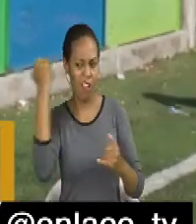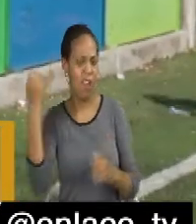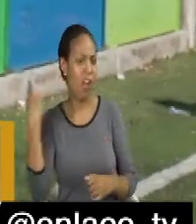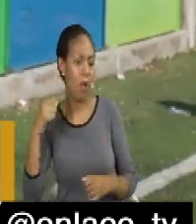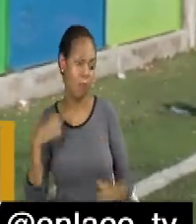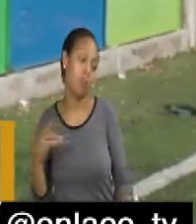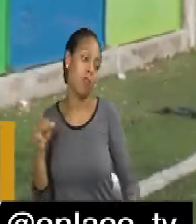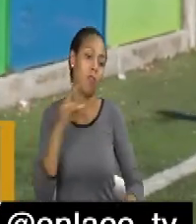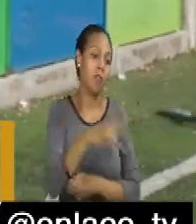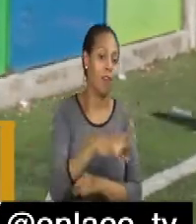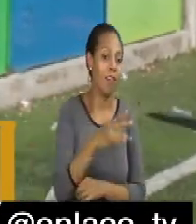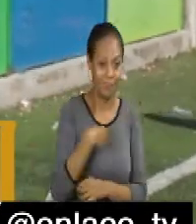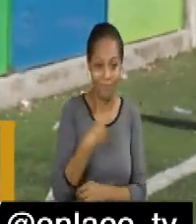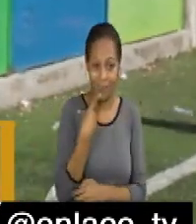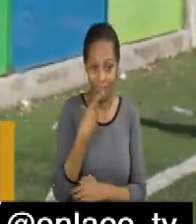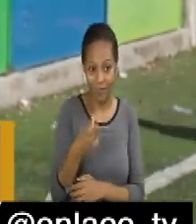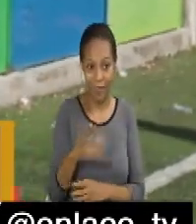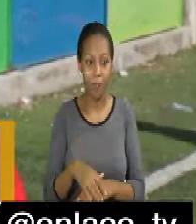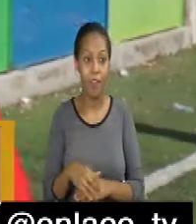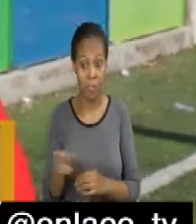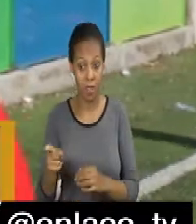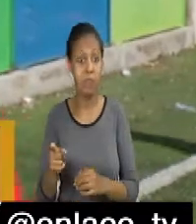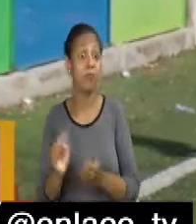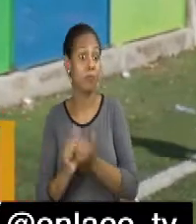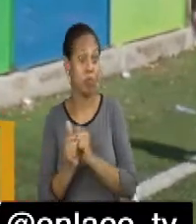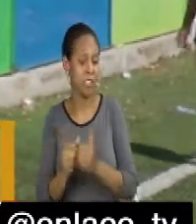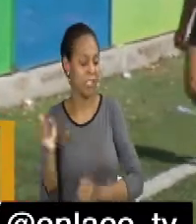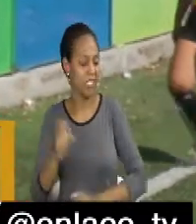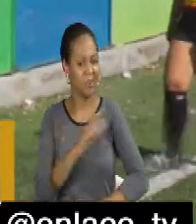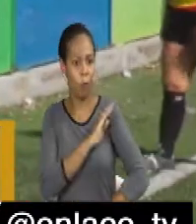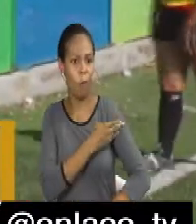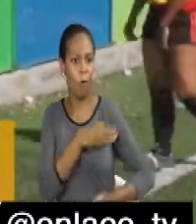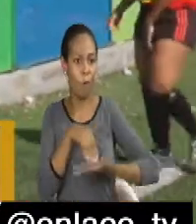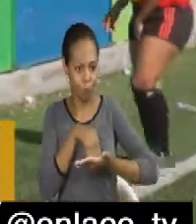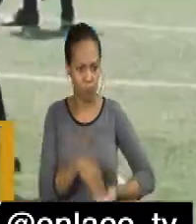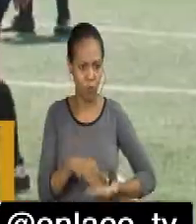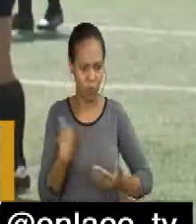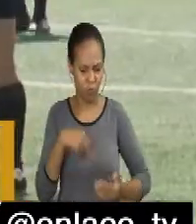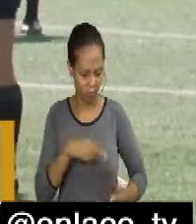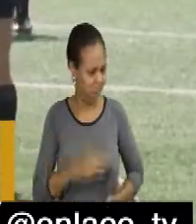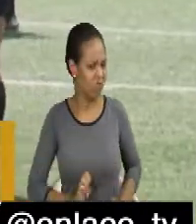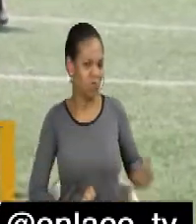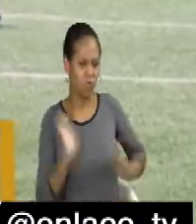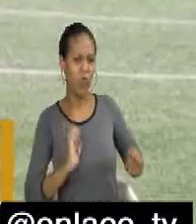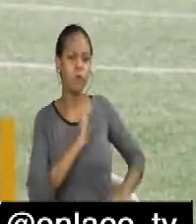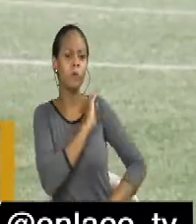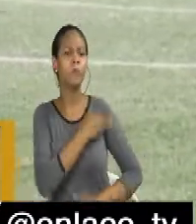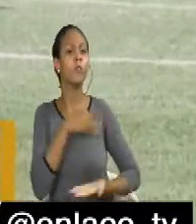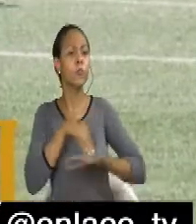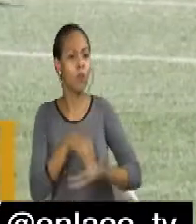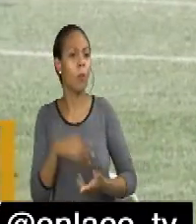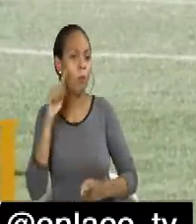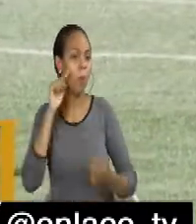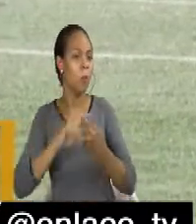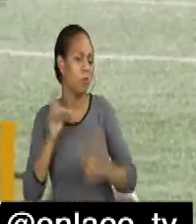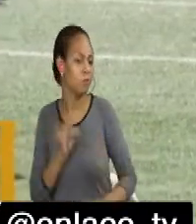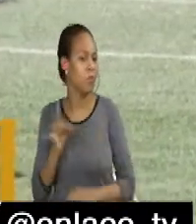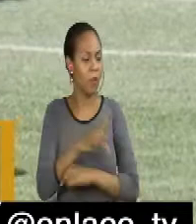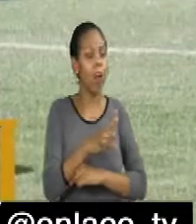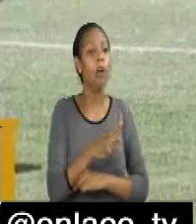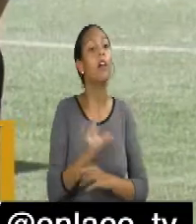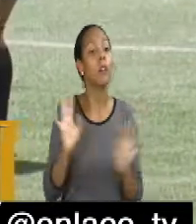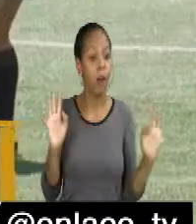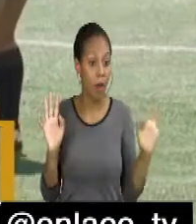lo dije en un principio, este deporte es de mucha fuerza y vamos a utilizar toda nuestra fuerza para poder ganar y poder llegar al final.